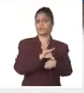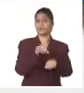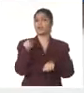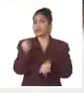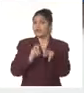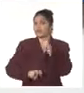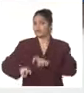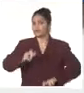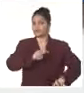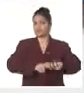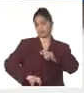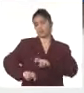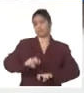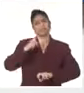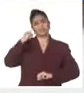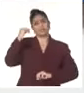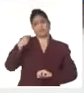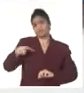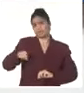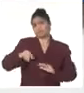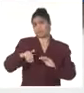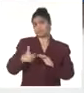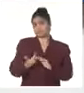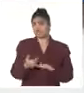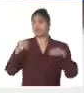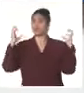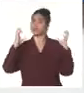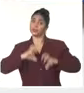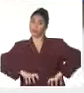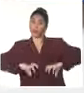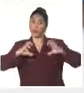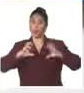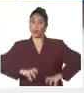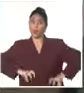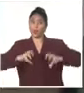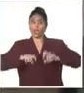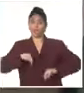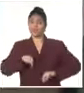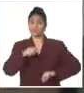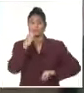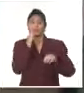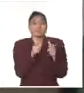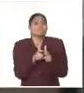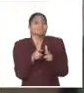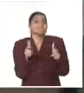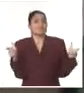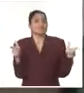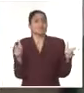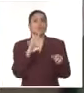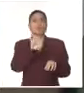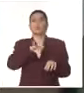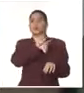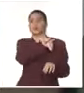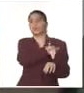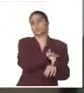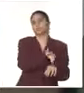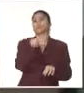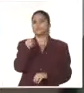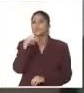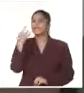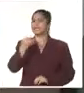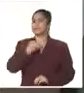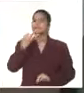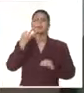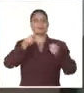inundaciones reconfiguran el panorama epidemiológico, sobre todo en el oriente del país, ¿verdad, doctor? Bienvenido. Así es, Adiel, buenos días a ti y a todos